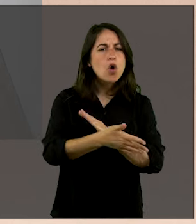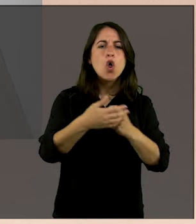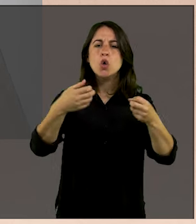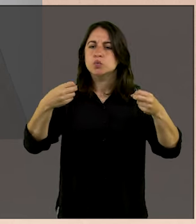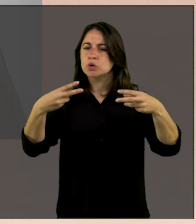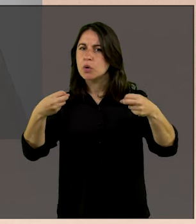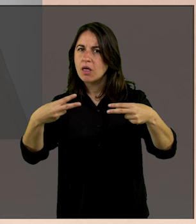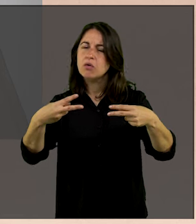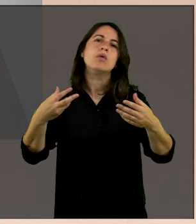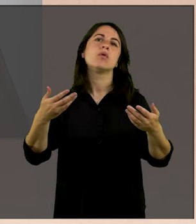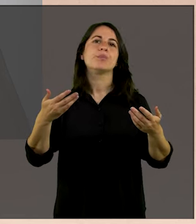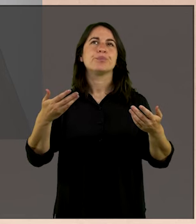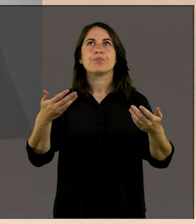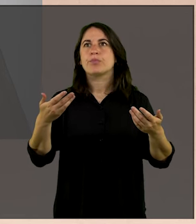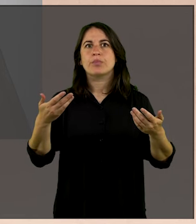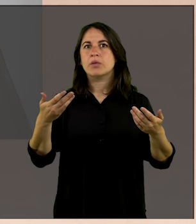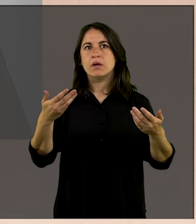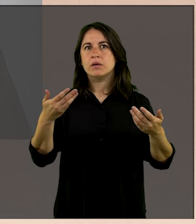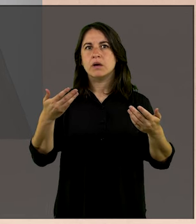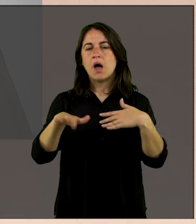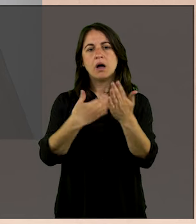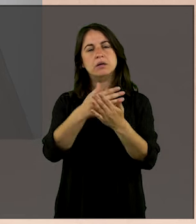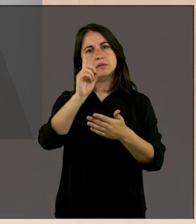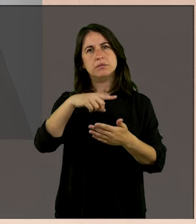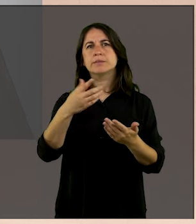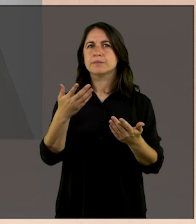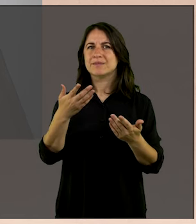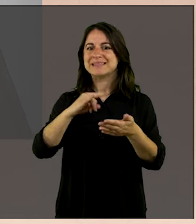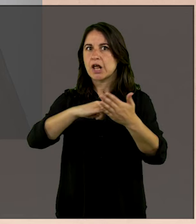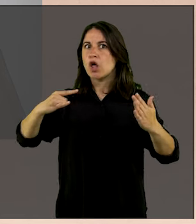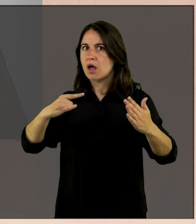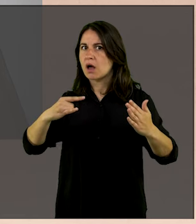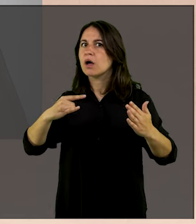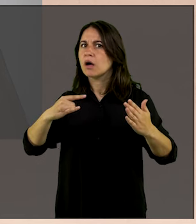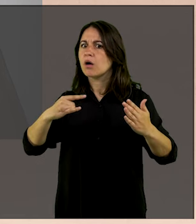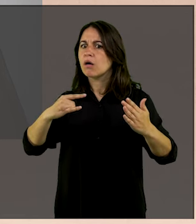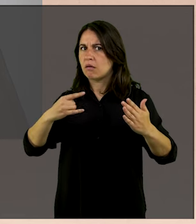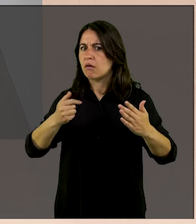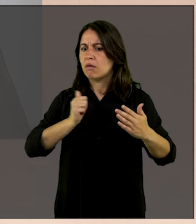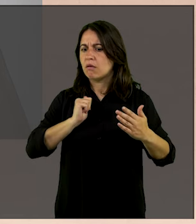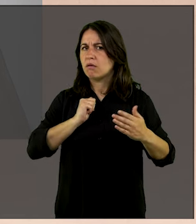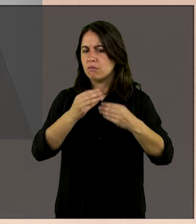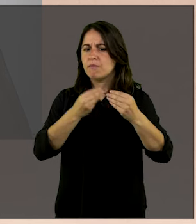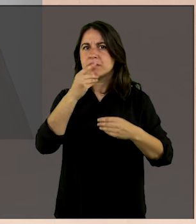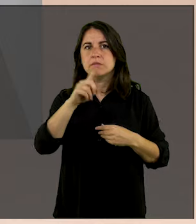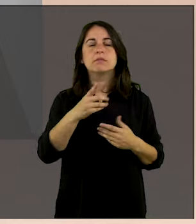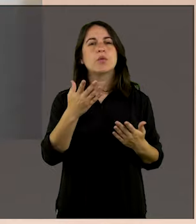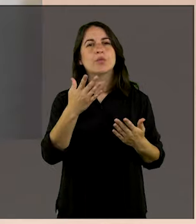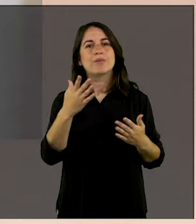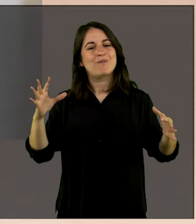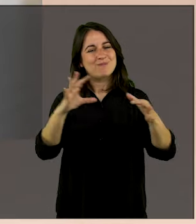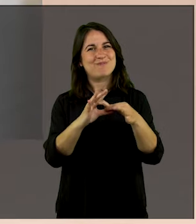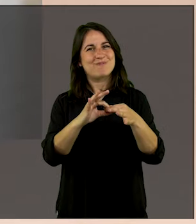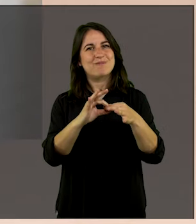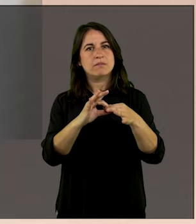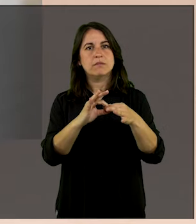de audiodescripción, de subtitulado, que también dominen la tecnología, ¿no? Porque aquí